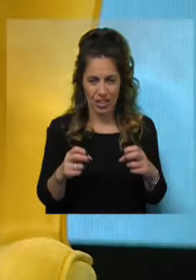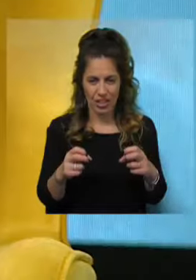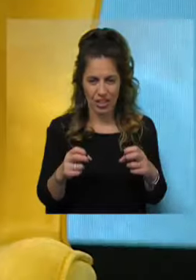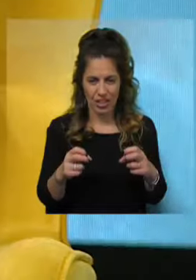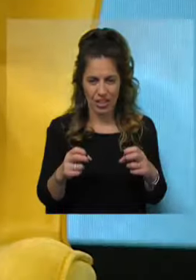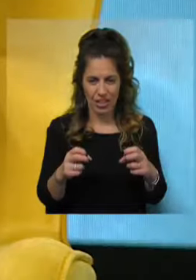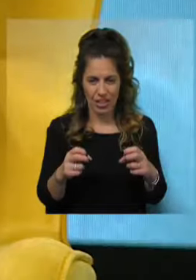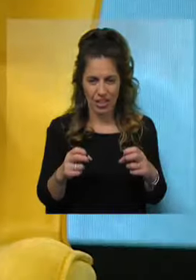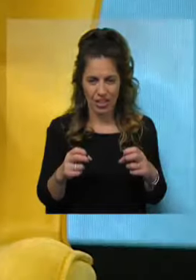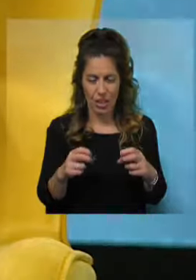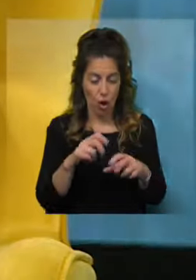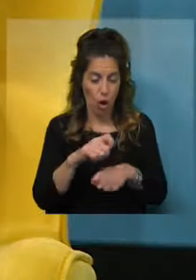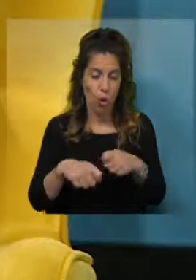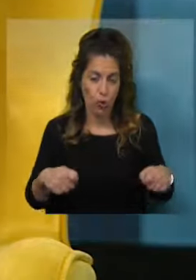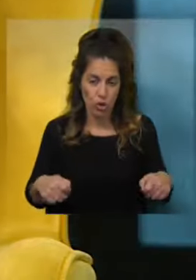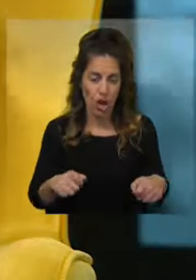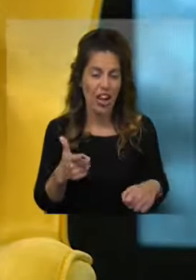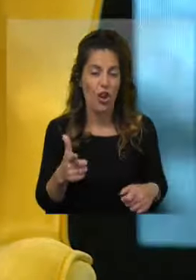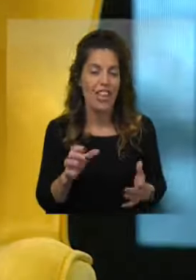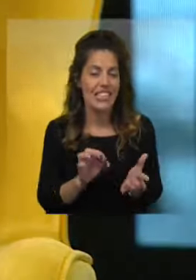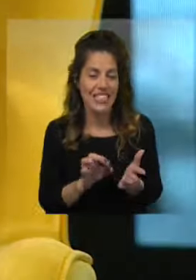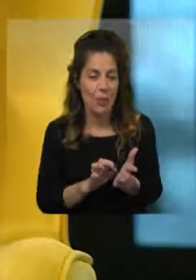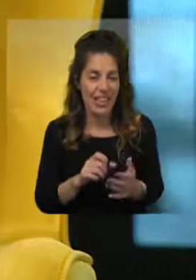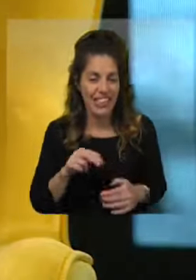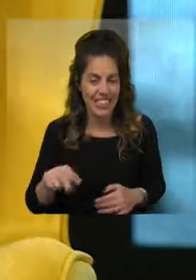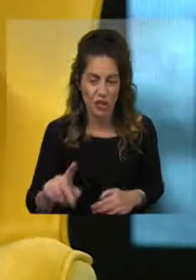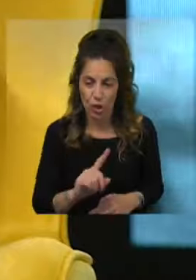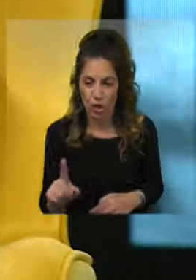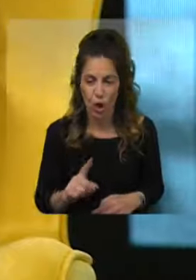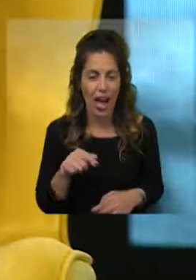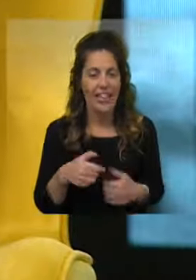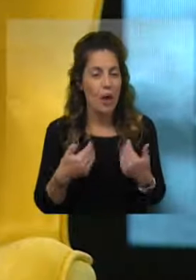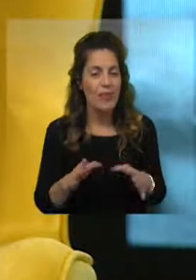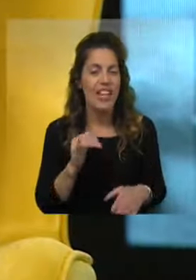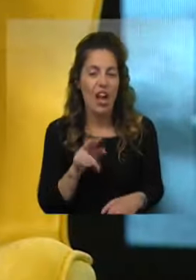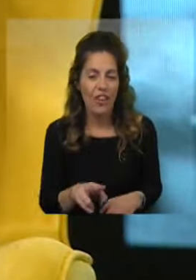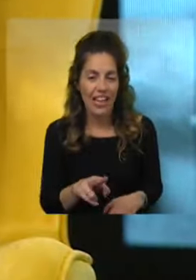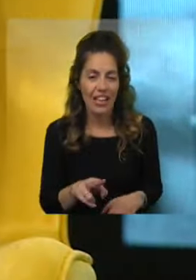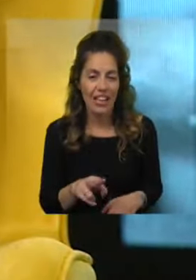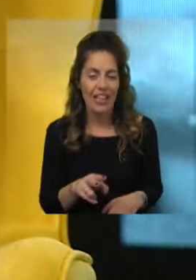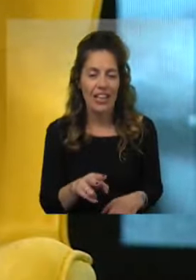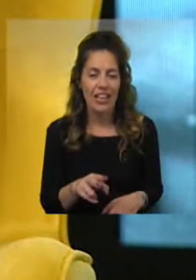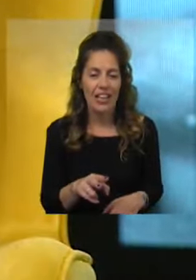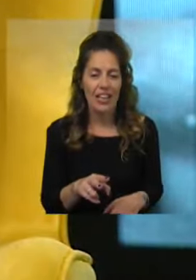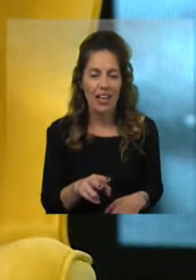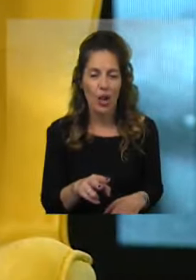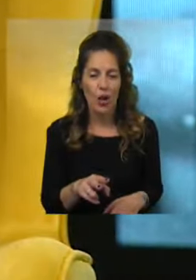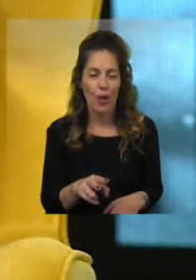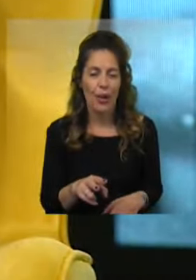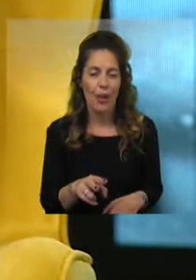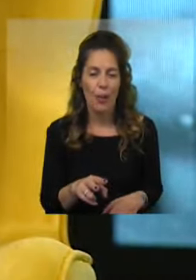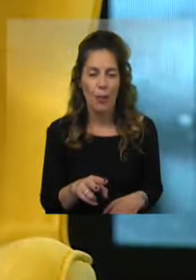a a tener como conclusión era que no había una sistematización Bueno ahí hay que empezar a ver bueno es parte de que la el